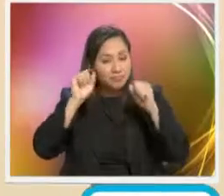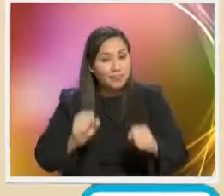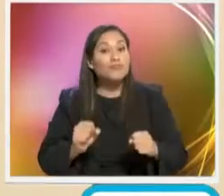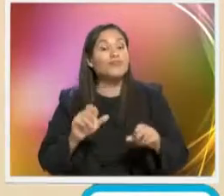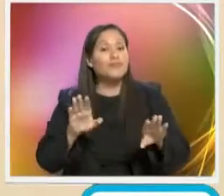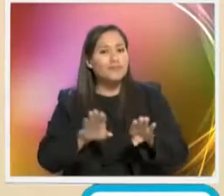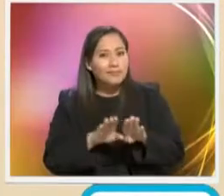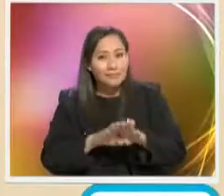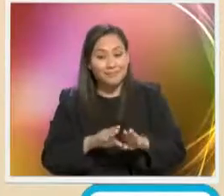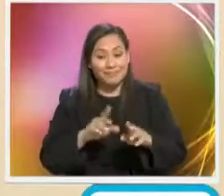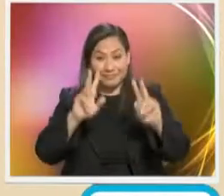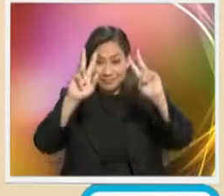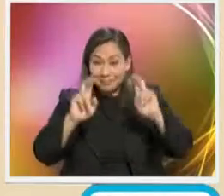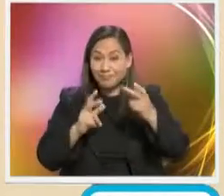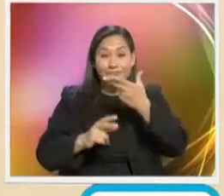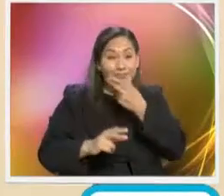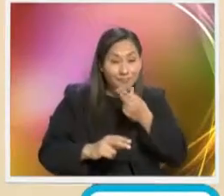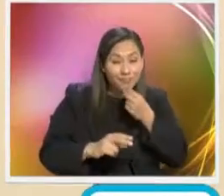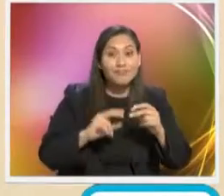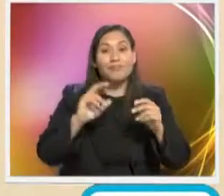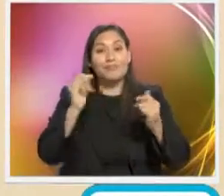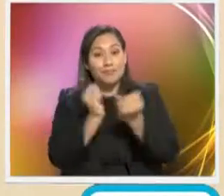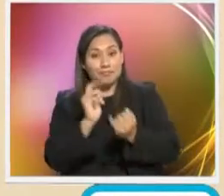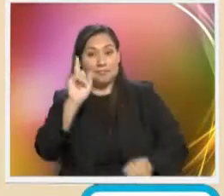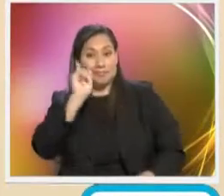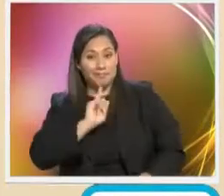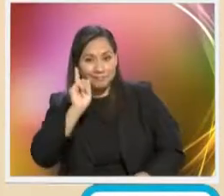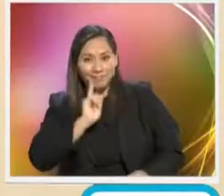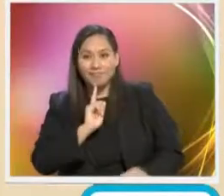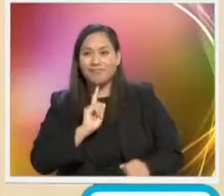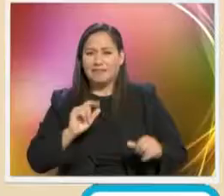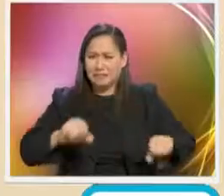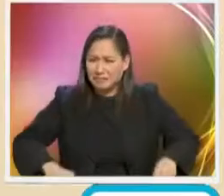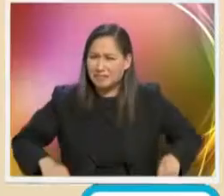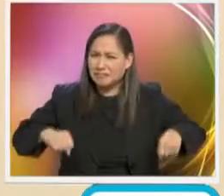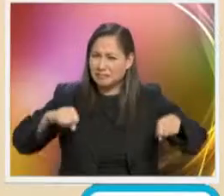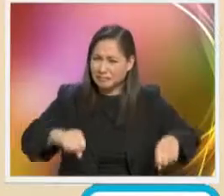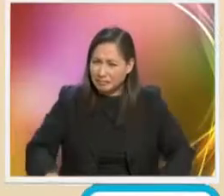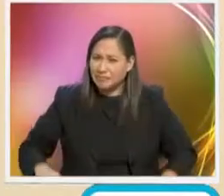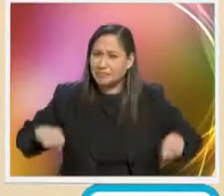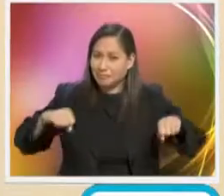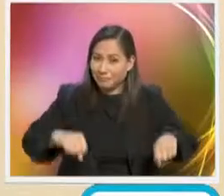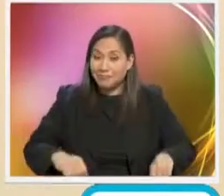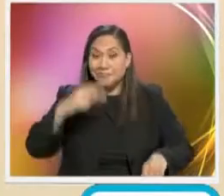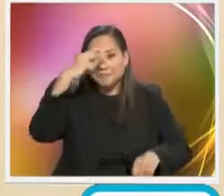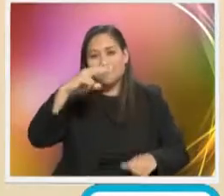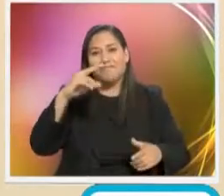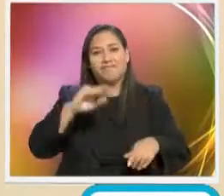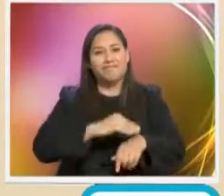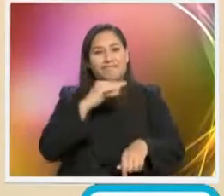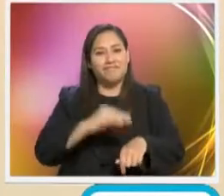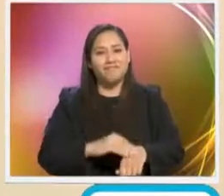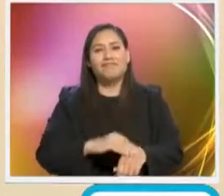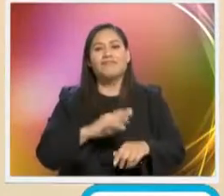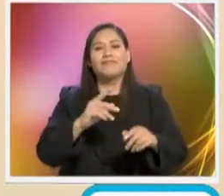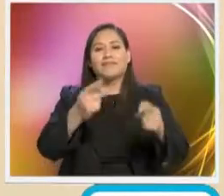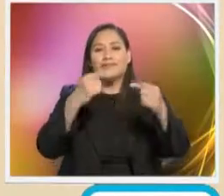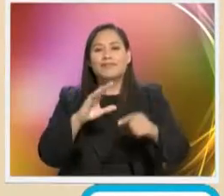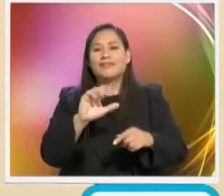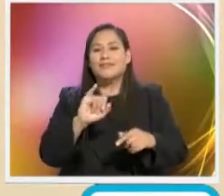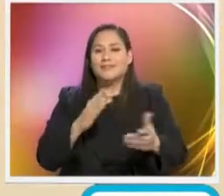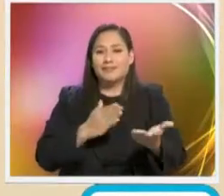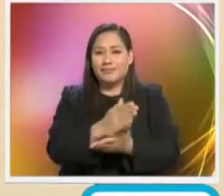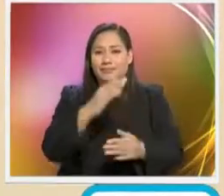que tanto en la rama varonil como en la femenil, par de remos cortos, México califica a las semifinales y lo